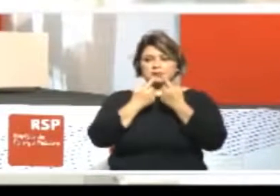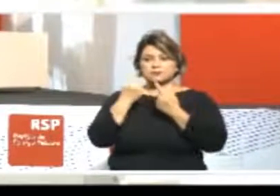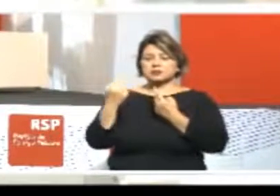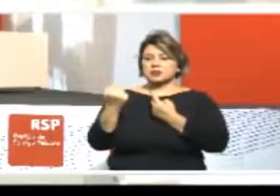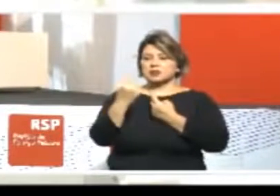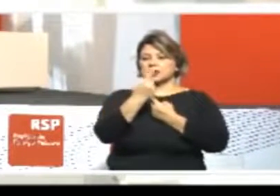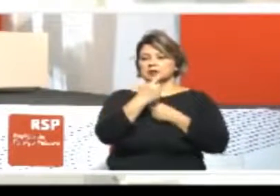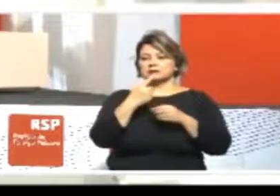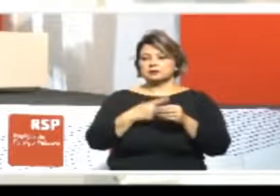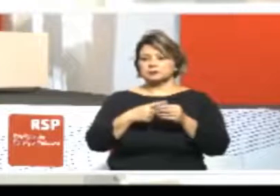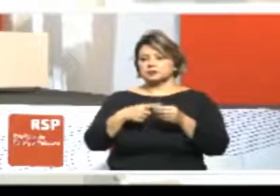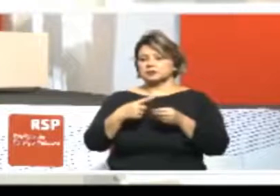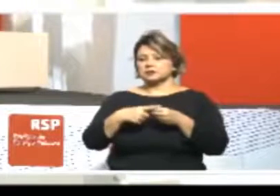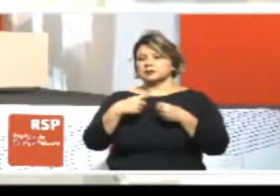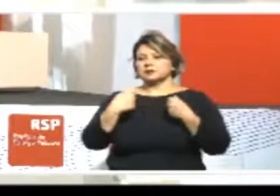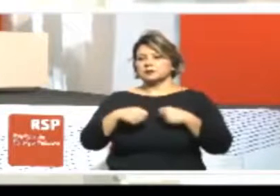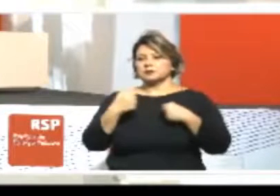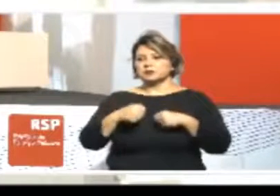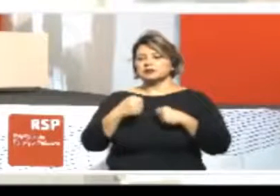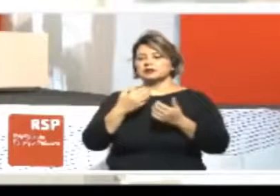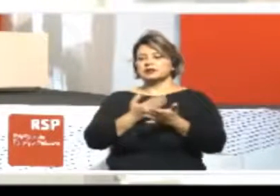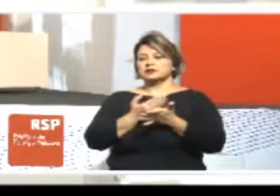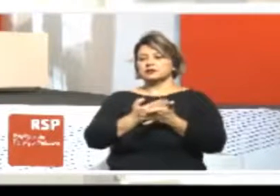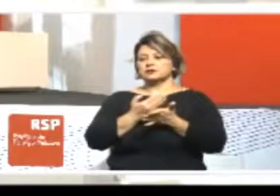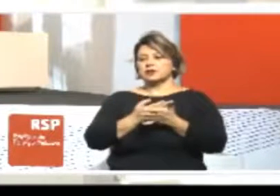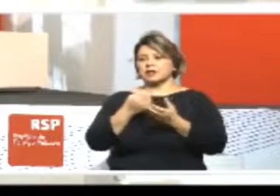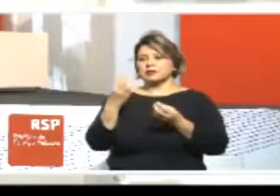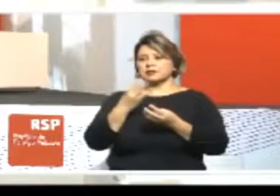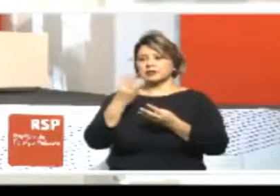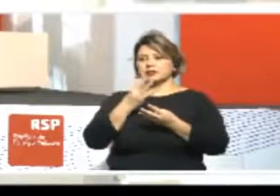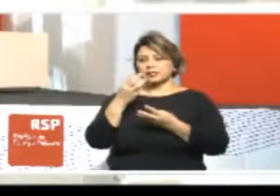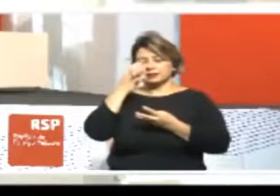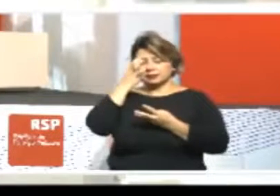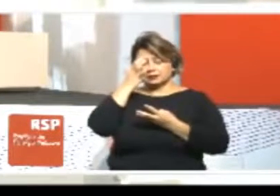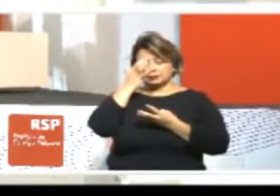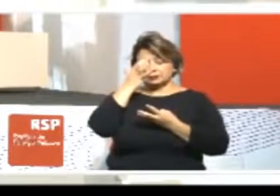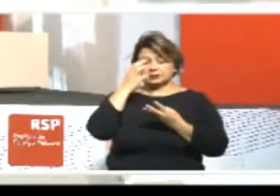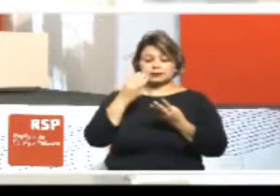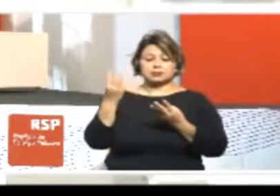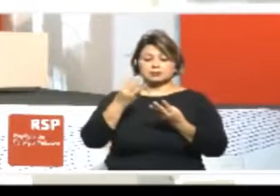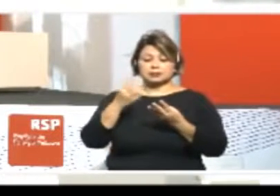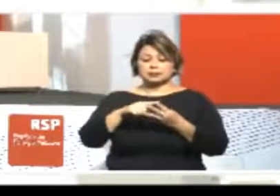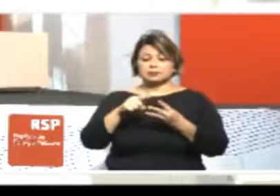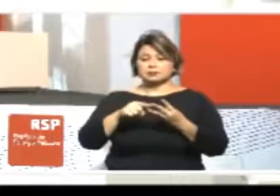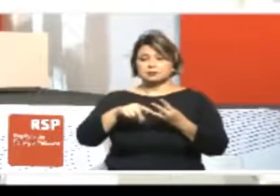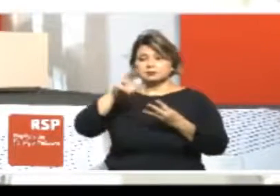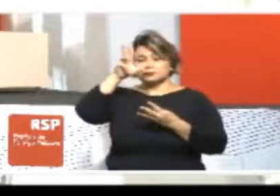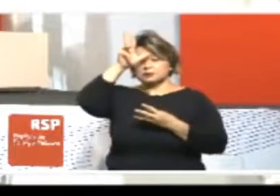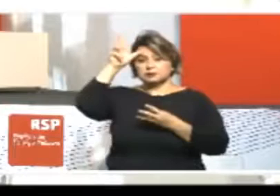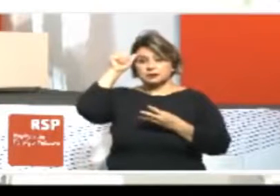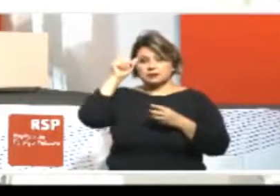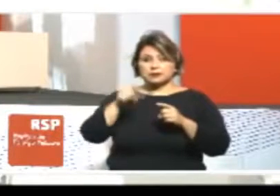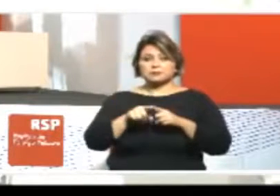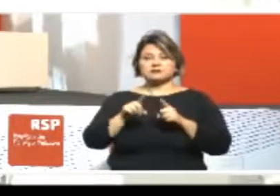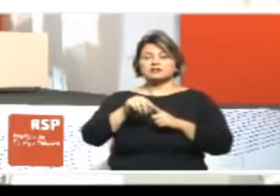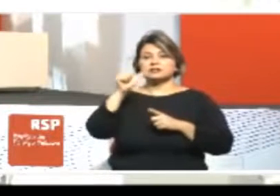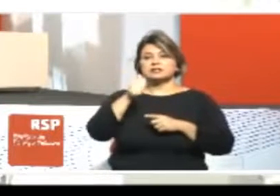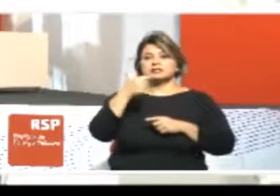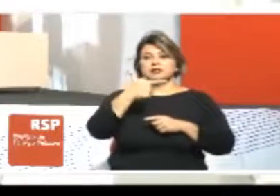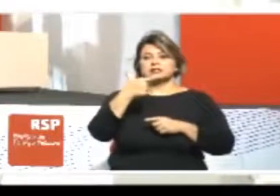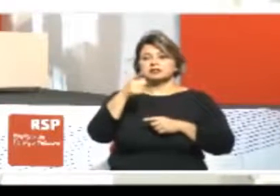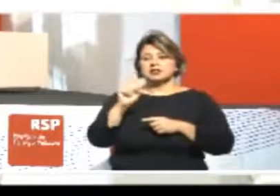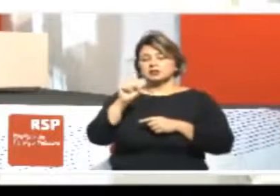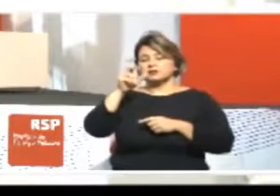estudiar 3 alcaldes porque se estudiaron 3 administraciones. O sea que en total tuve 120 alcaldes. De esos